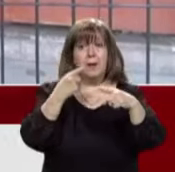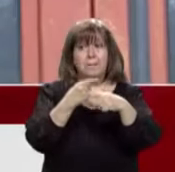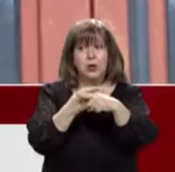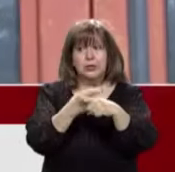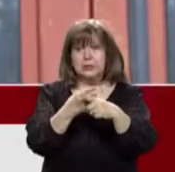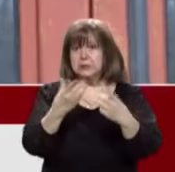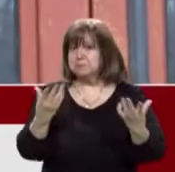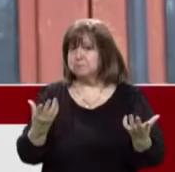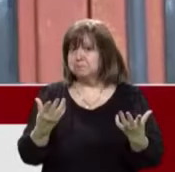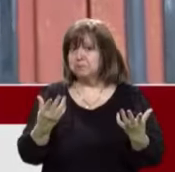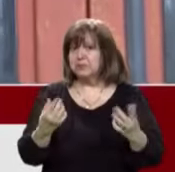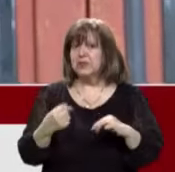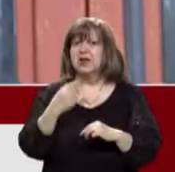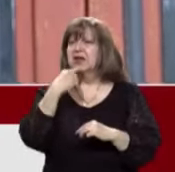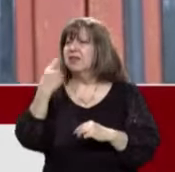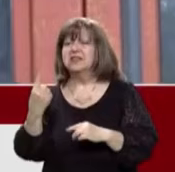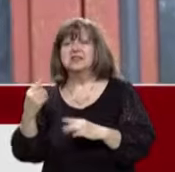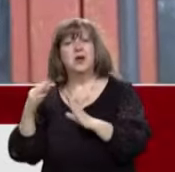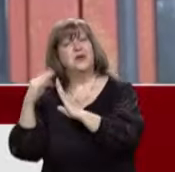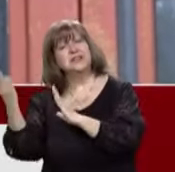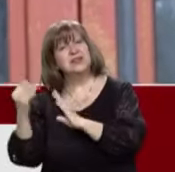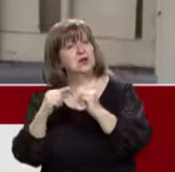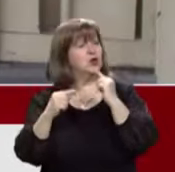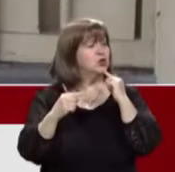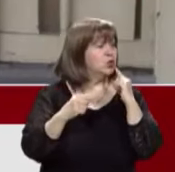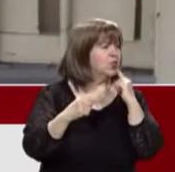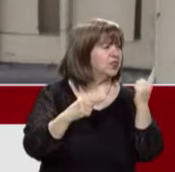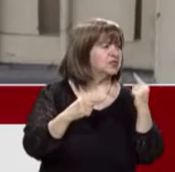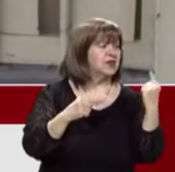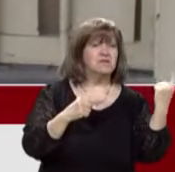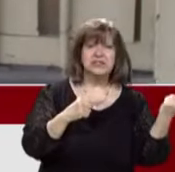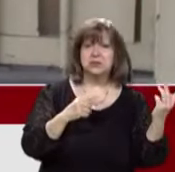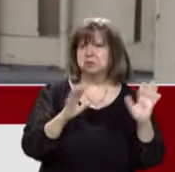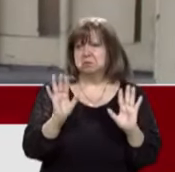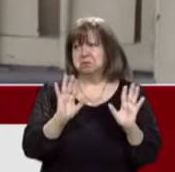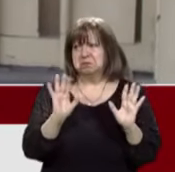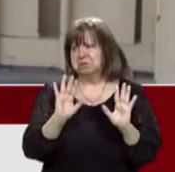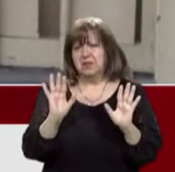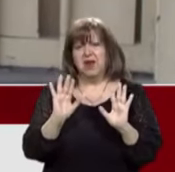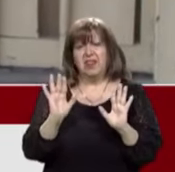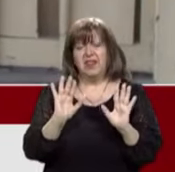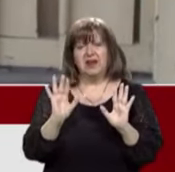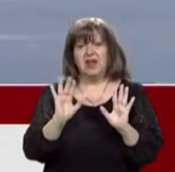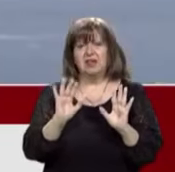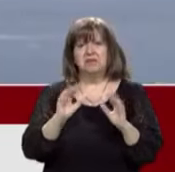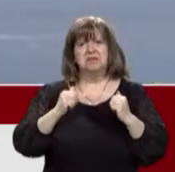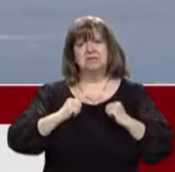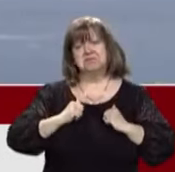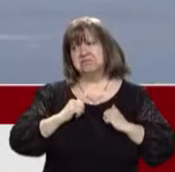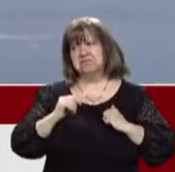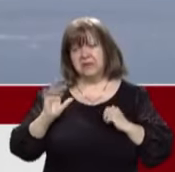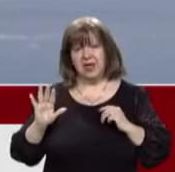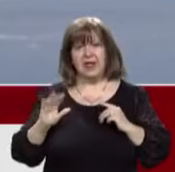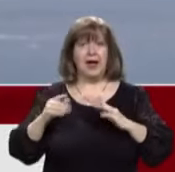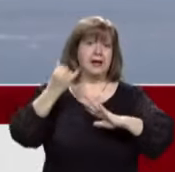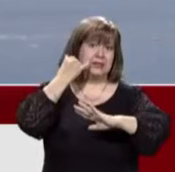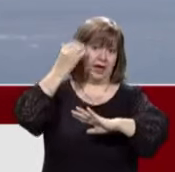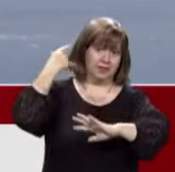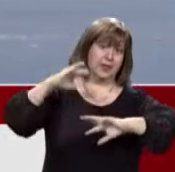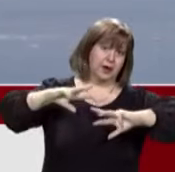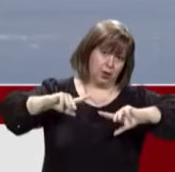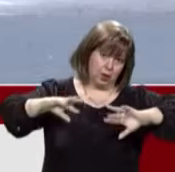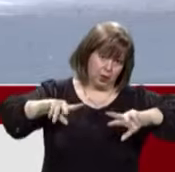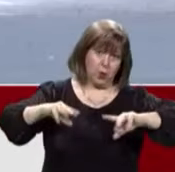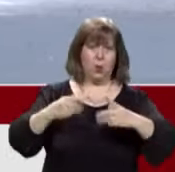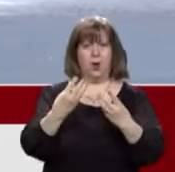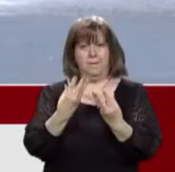decir. Pero digo los vecinos que te han contado. No se supo más nada. Todo estuvo muy movido ese tiempo, de posterior